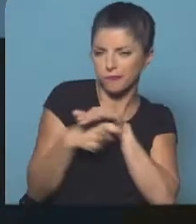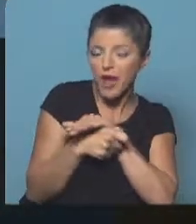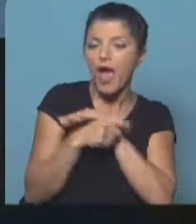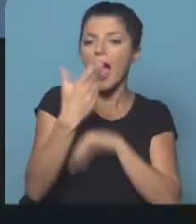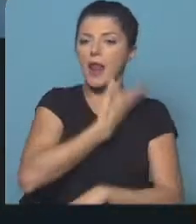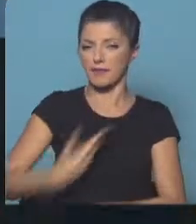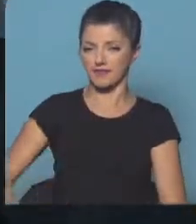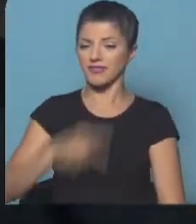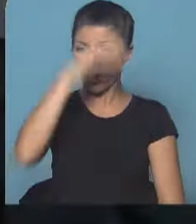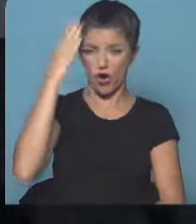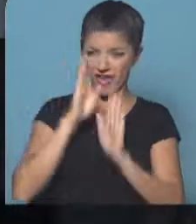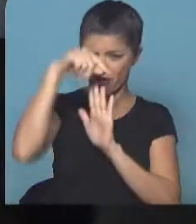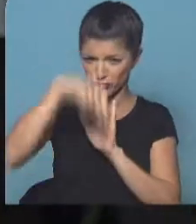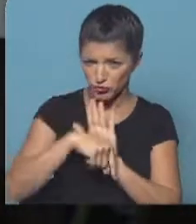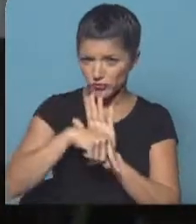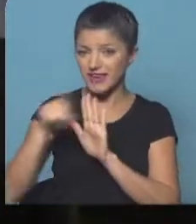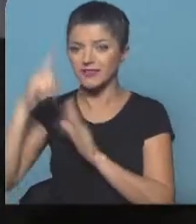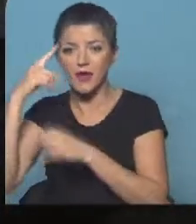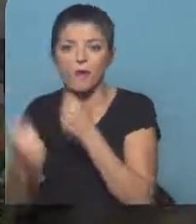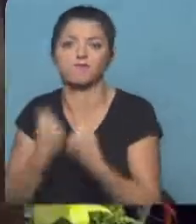del Sur y consolidar su empresa.